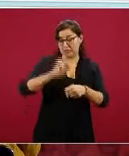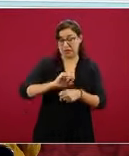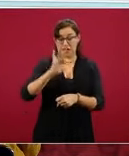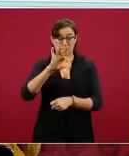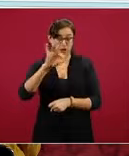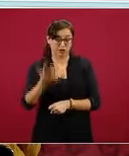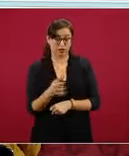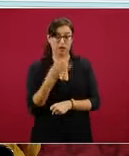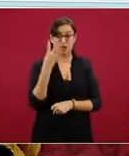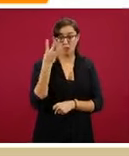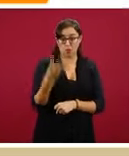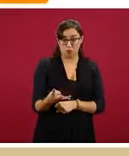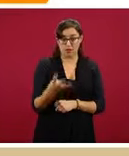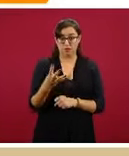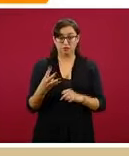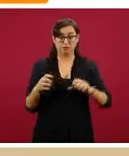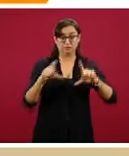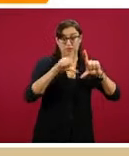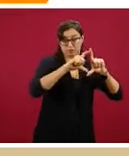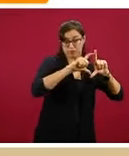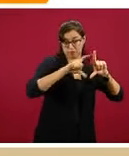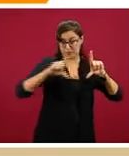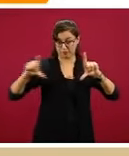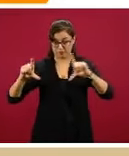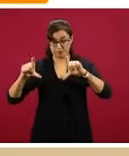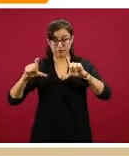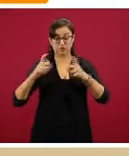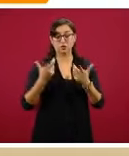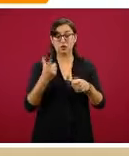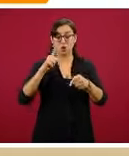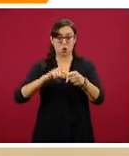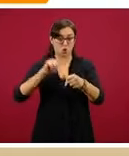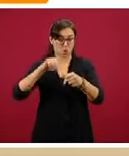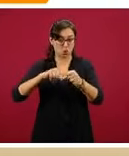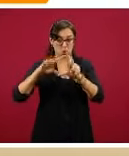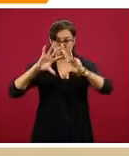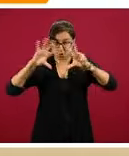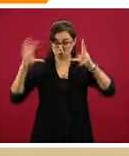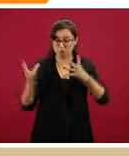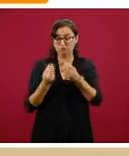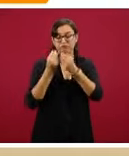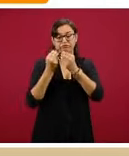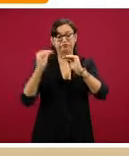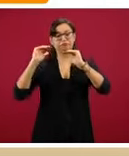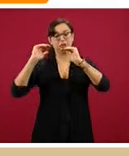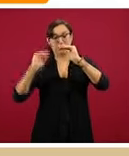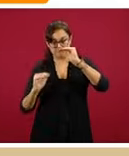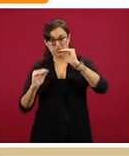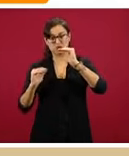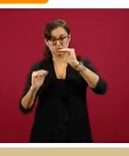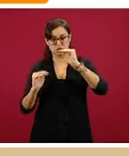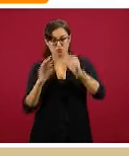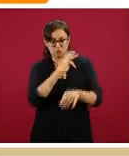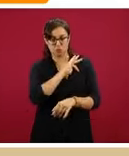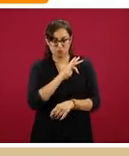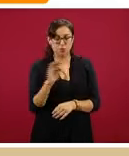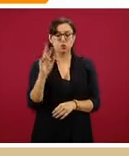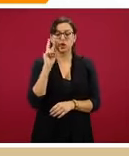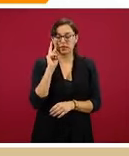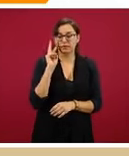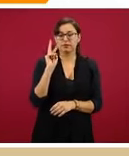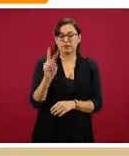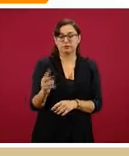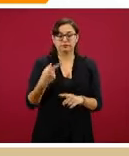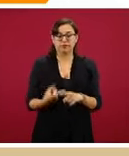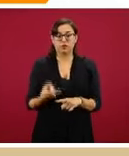la altura total de la barra, que suman todos los colores, es menor que la que tuvimos en la semana 43, que por cierto